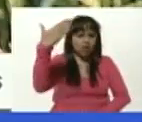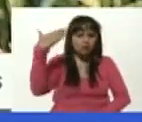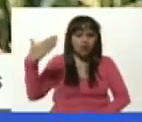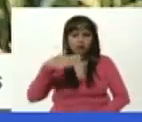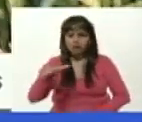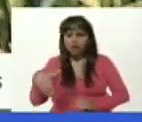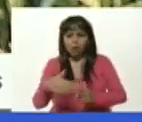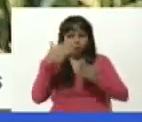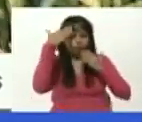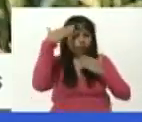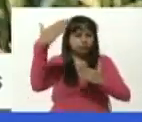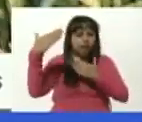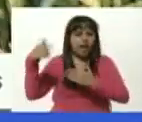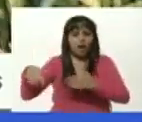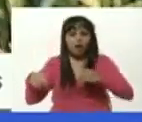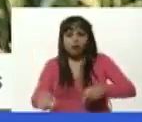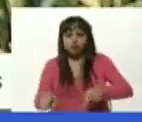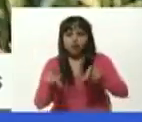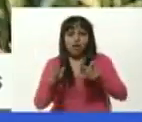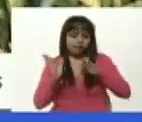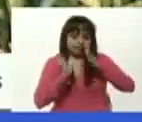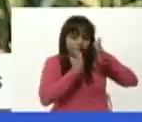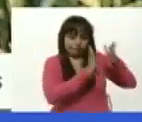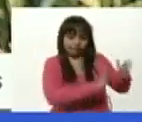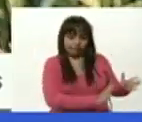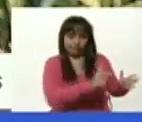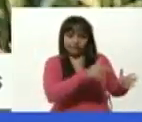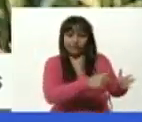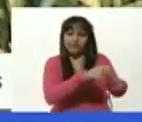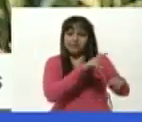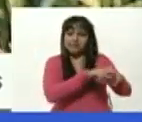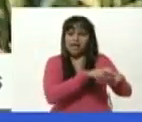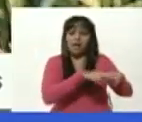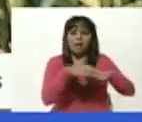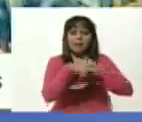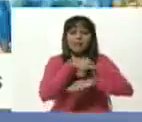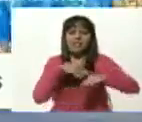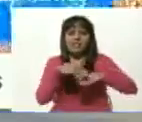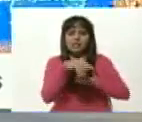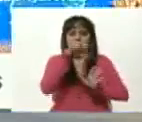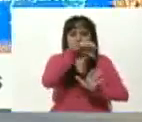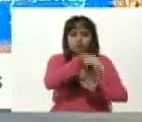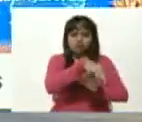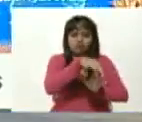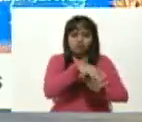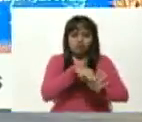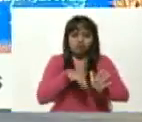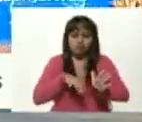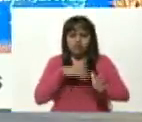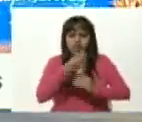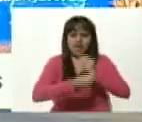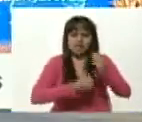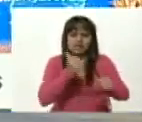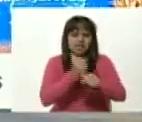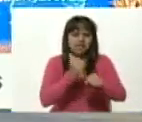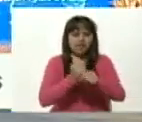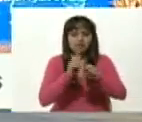la oportunidad. Aquí a mi lado está el ministro de Agricultura, Productividad y